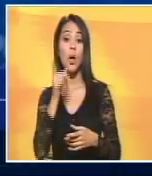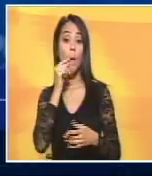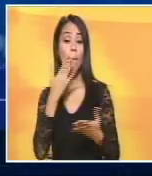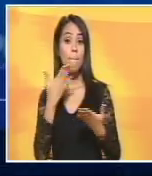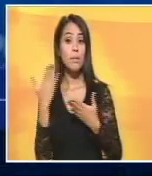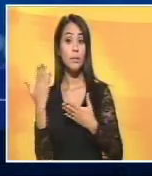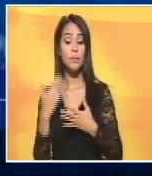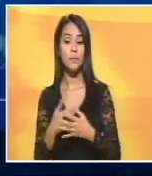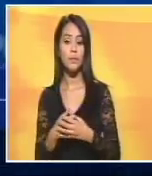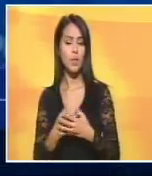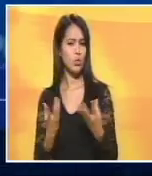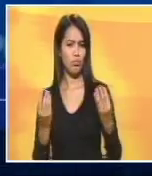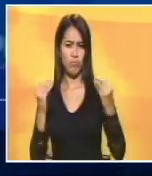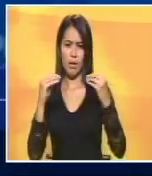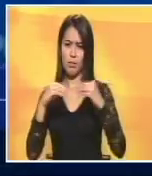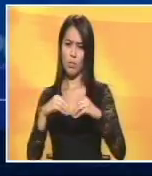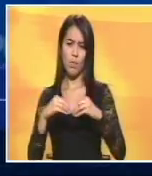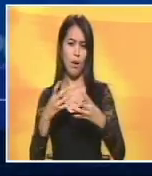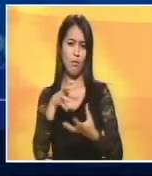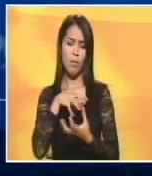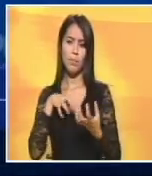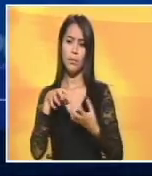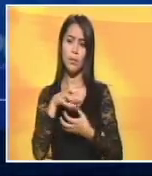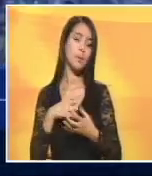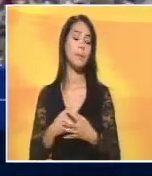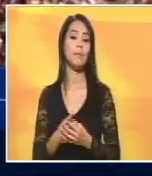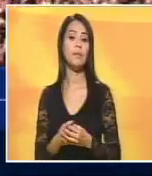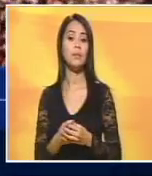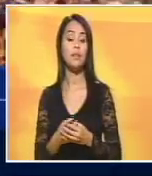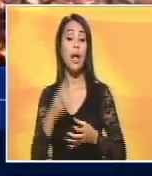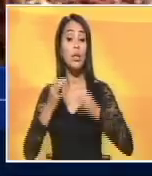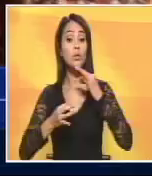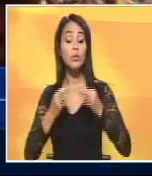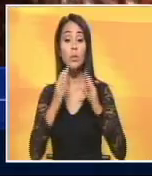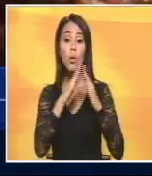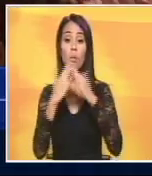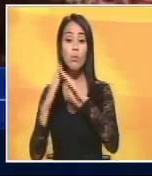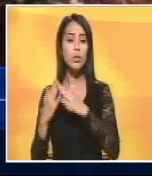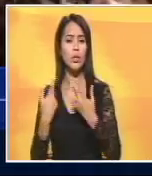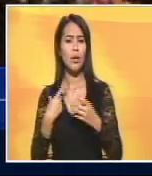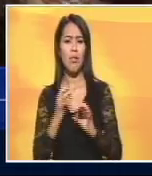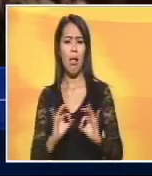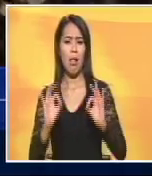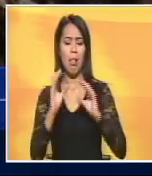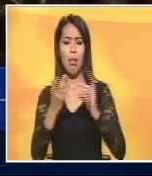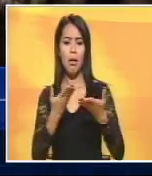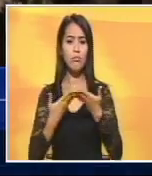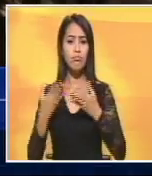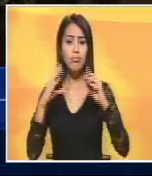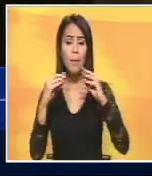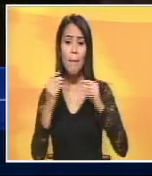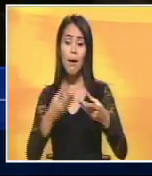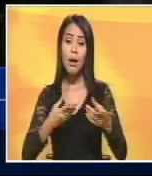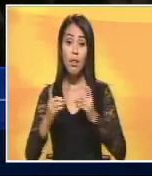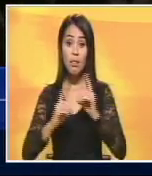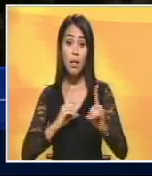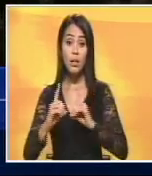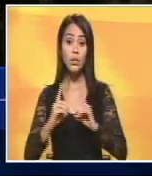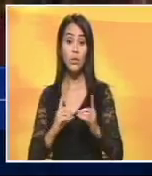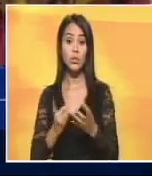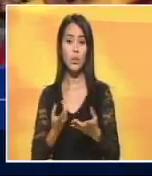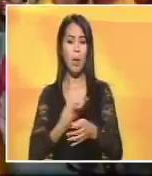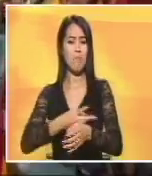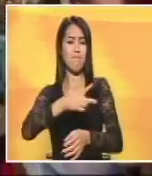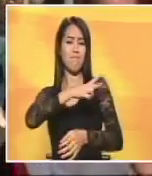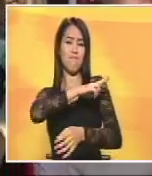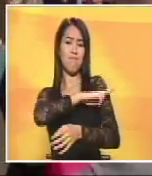manifestó su desacuerdo con la situación y aclaró que el Ejecutivo Comunitario no actúa como mediador en el caso catalán porque se crearía más caos